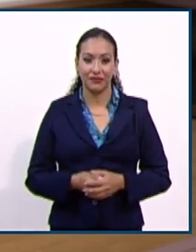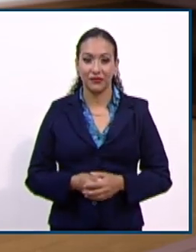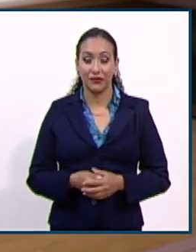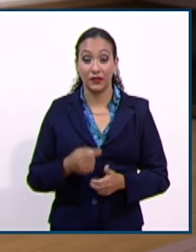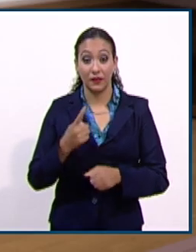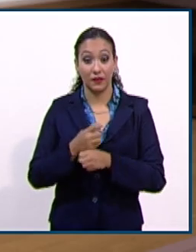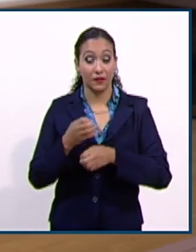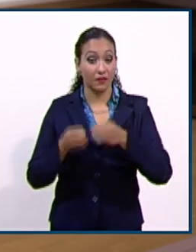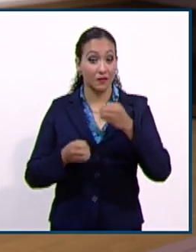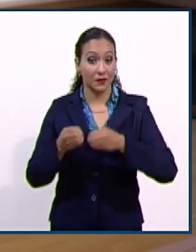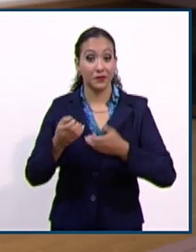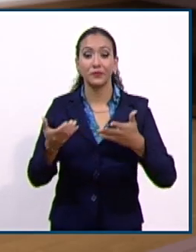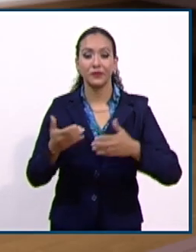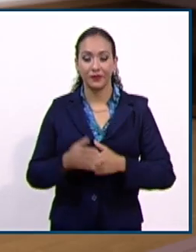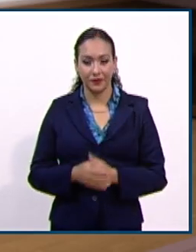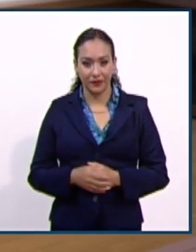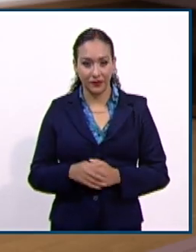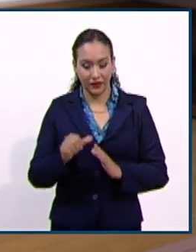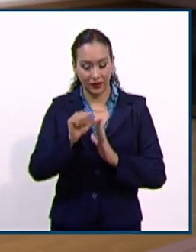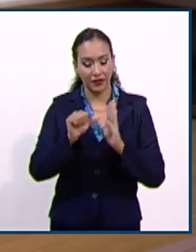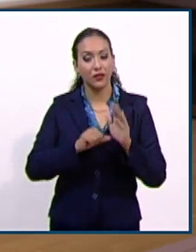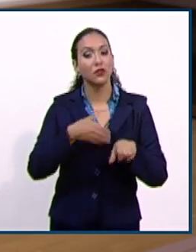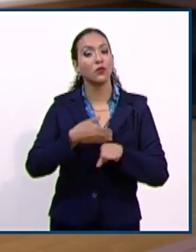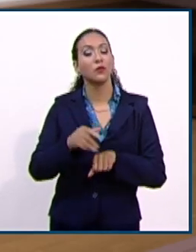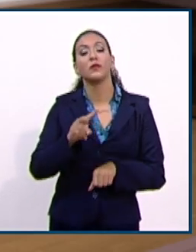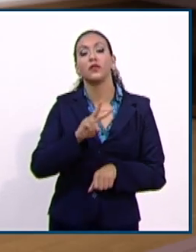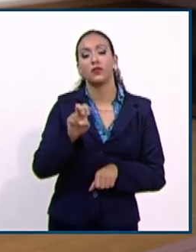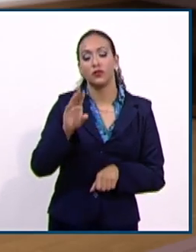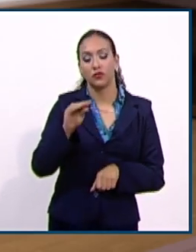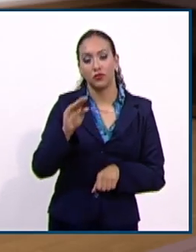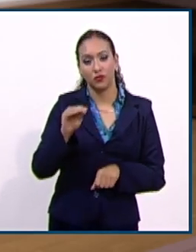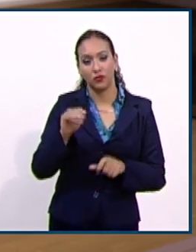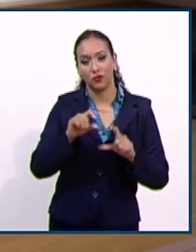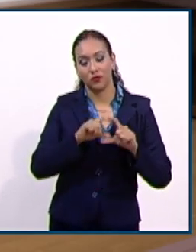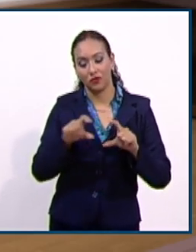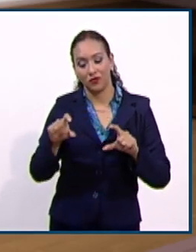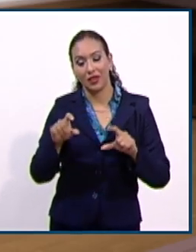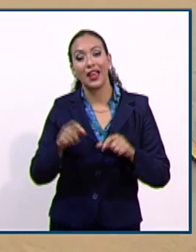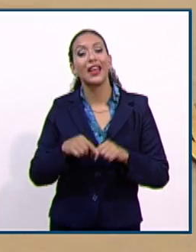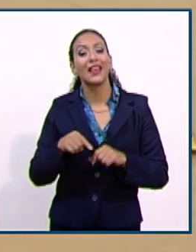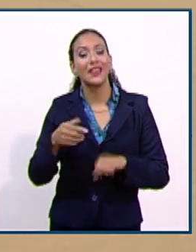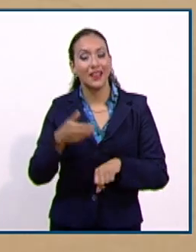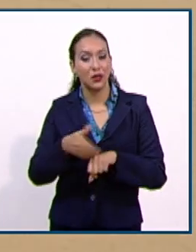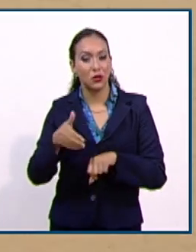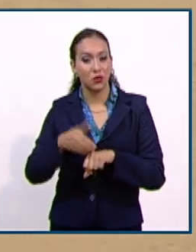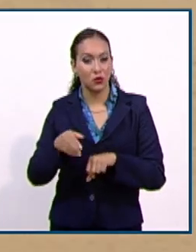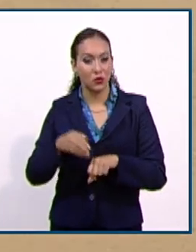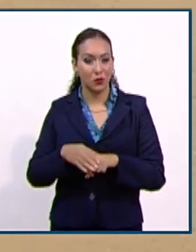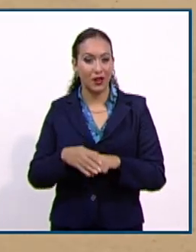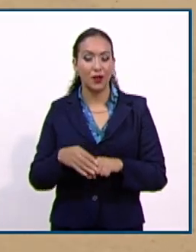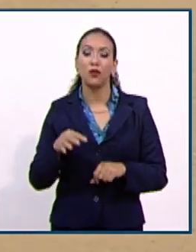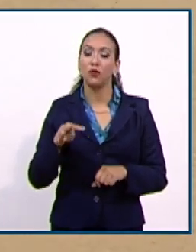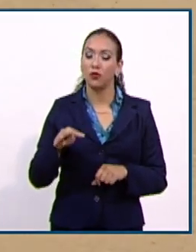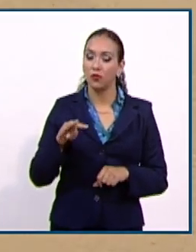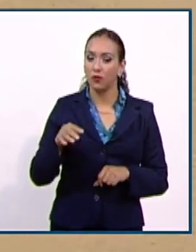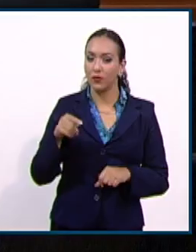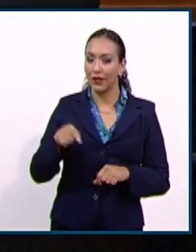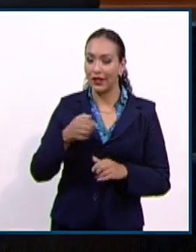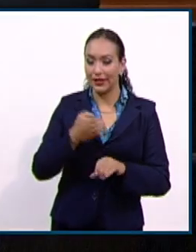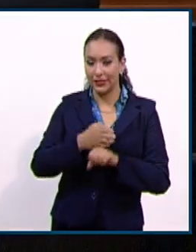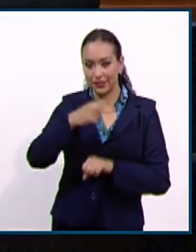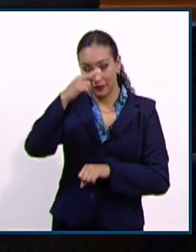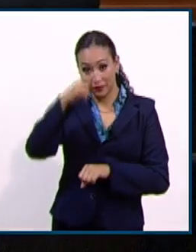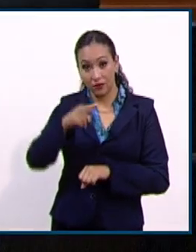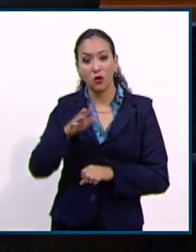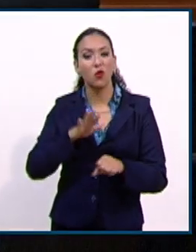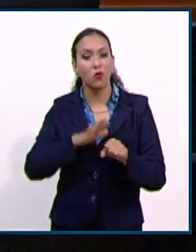sala de la Corte determinó que el artículo 290, fracción 19ª del Código Penal del Estado de México, que sanciona el delito